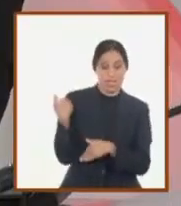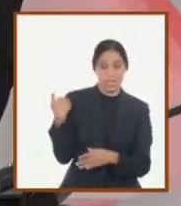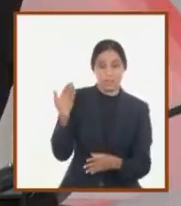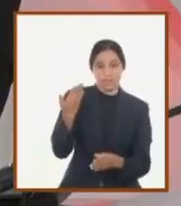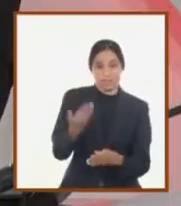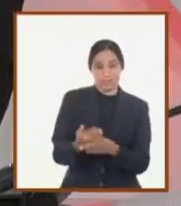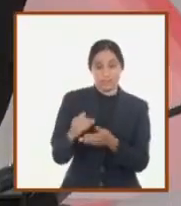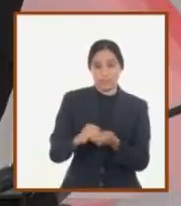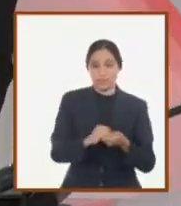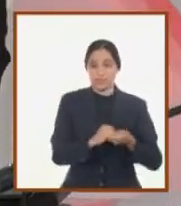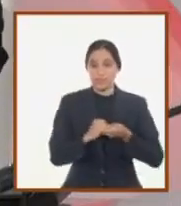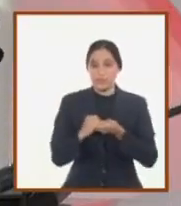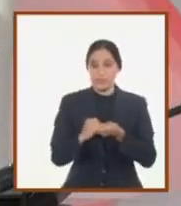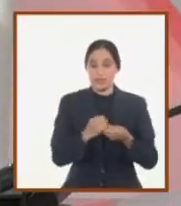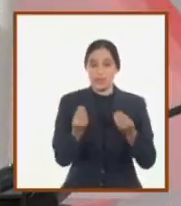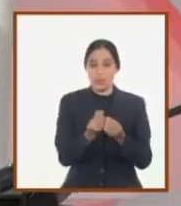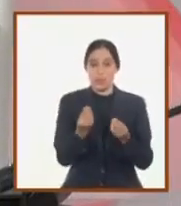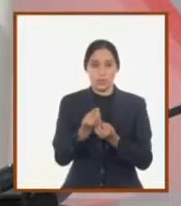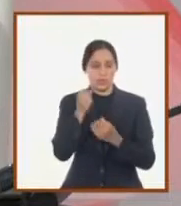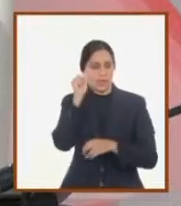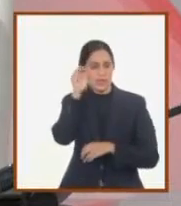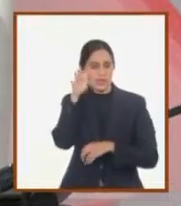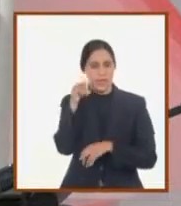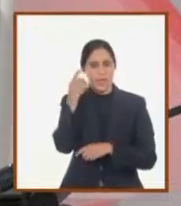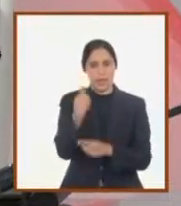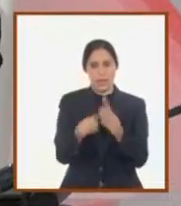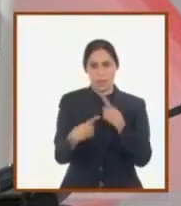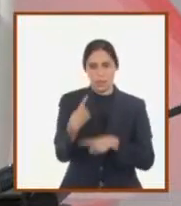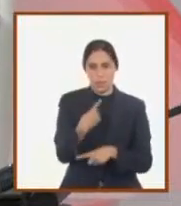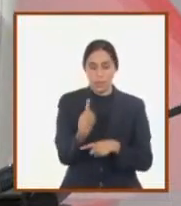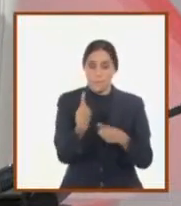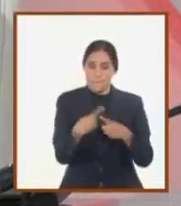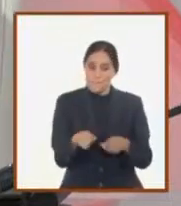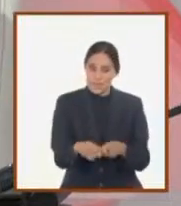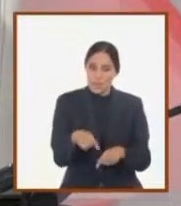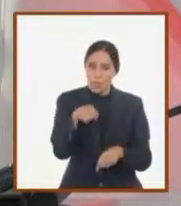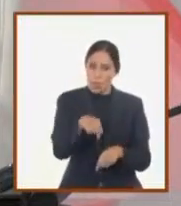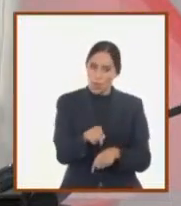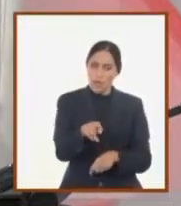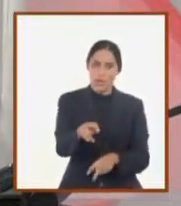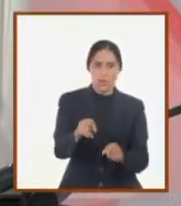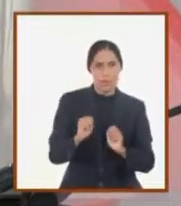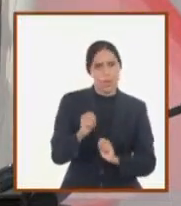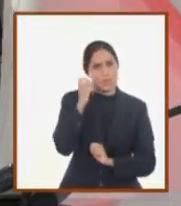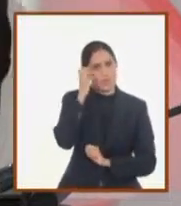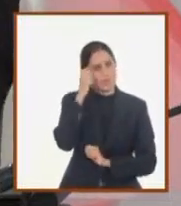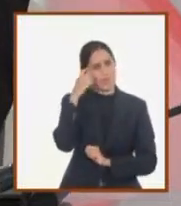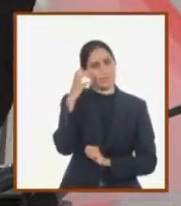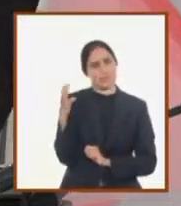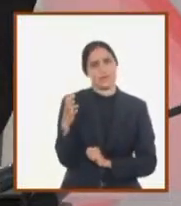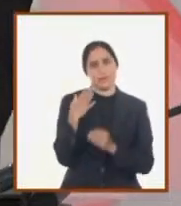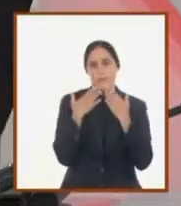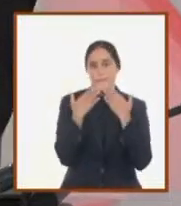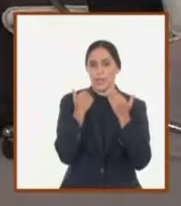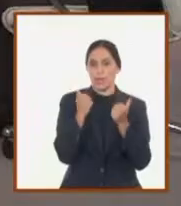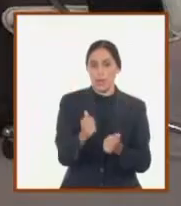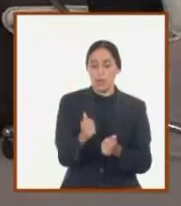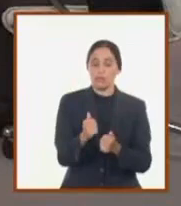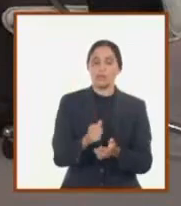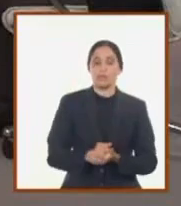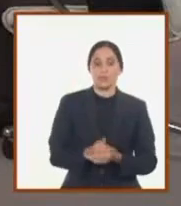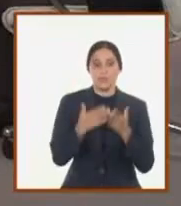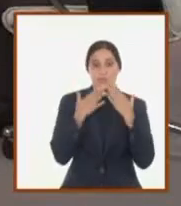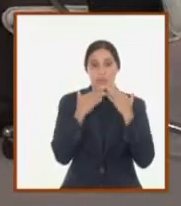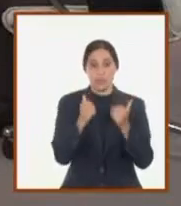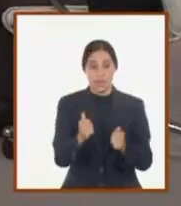Celia favor podamos decir muy primaria eh pero ya eso hoy tiene un nivel científico no es correcto eso estuvo mira en el año